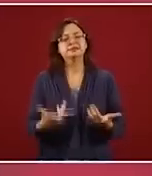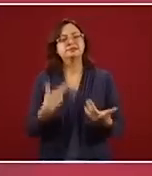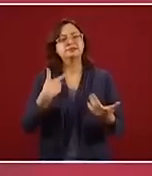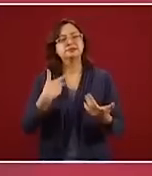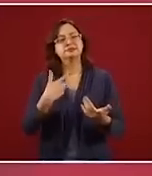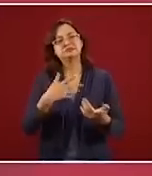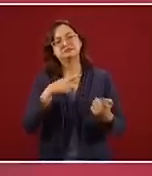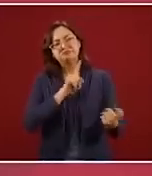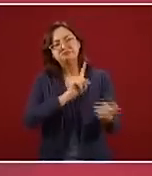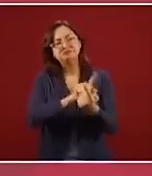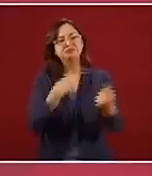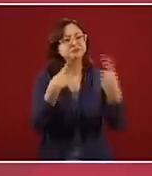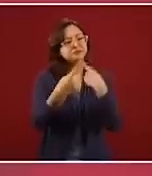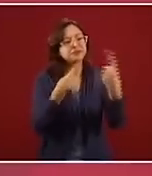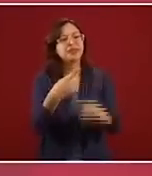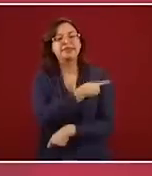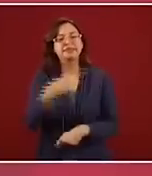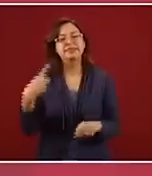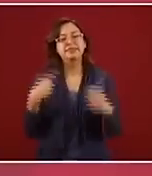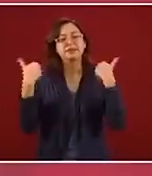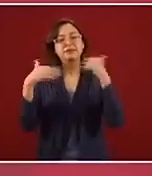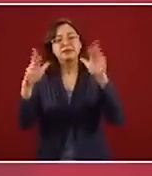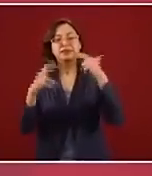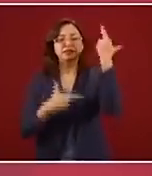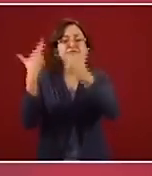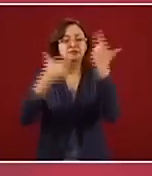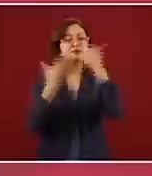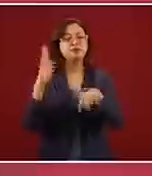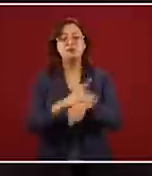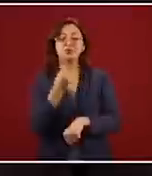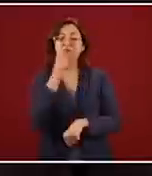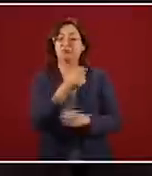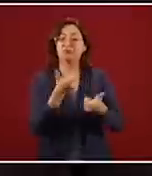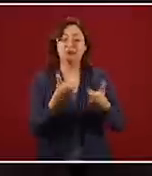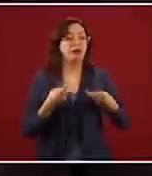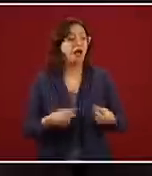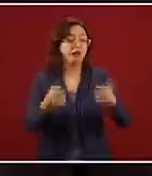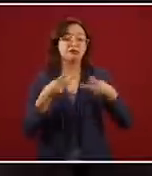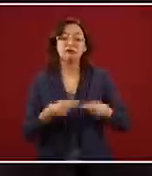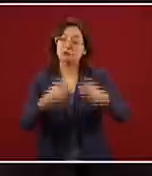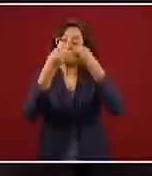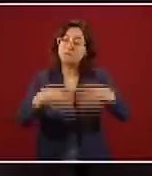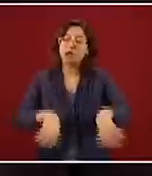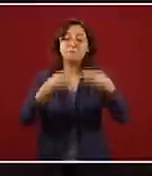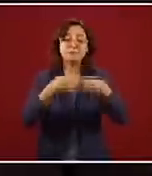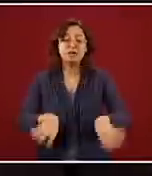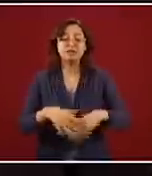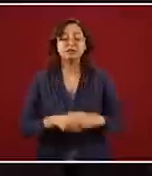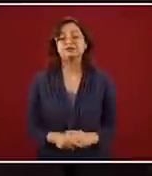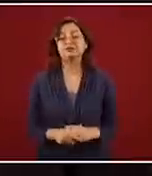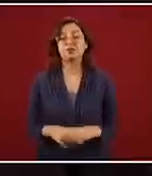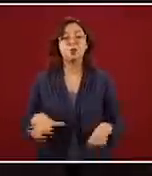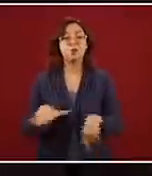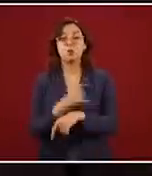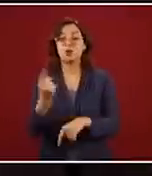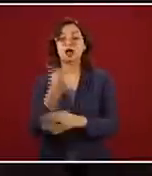revisión? Porque estás tirando el dinero, sea, porque ya no es lo